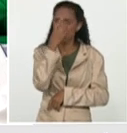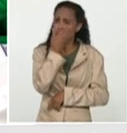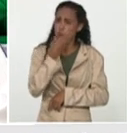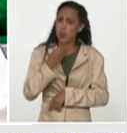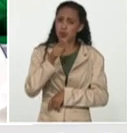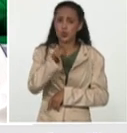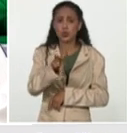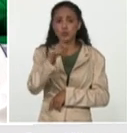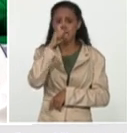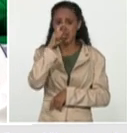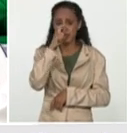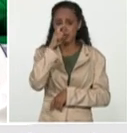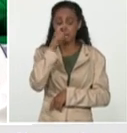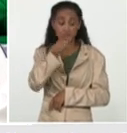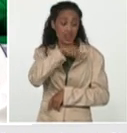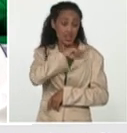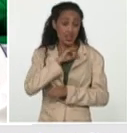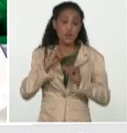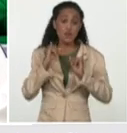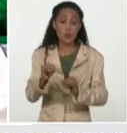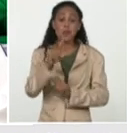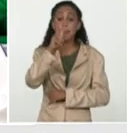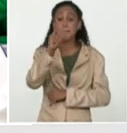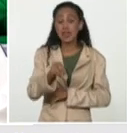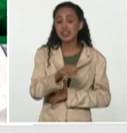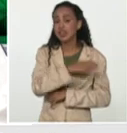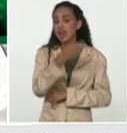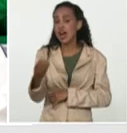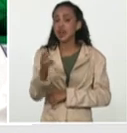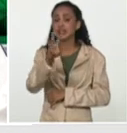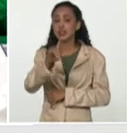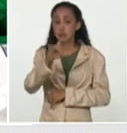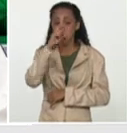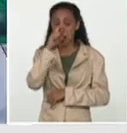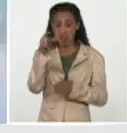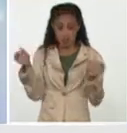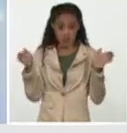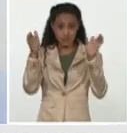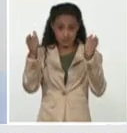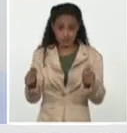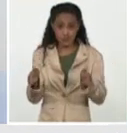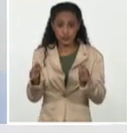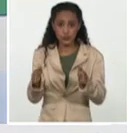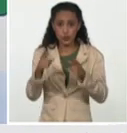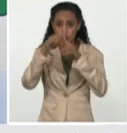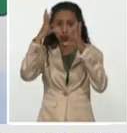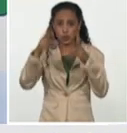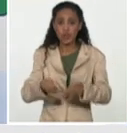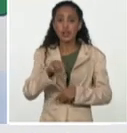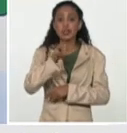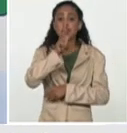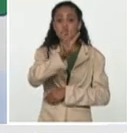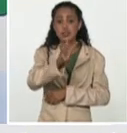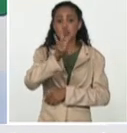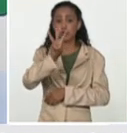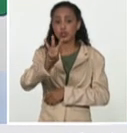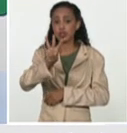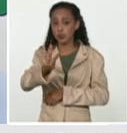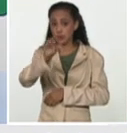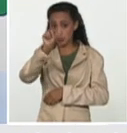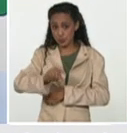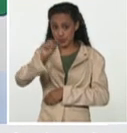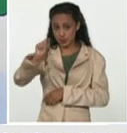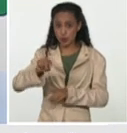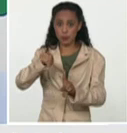Se confirman ayer de 20 a 39 años de edad, un total de 334 personas con